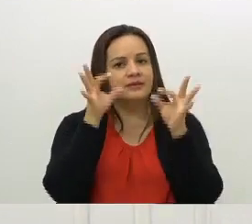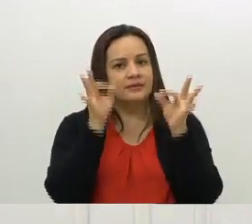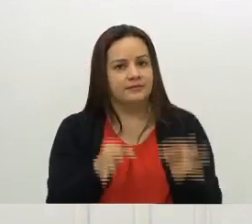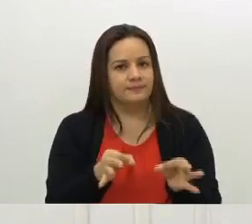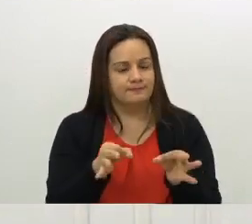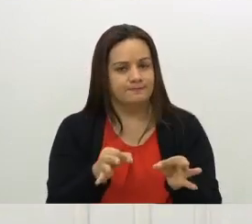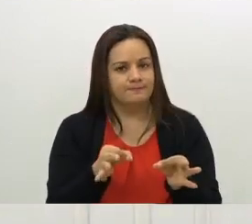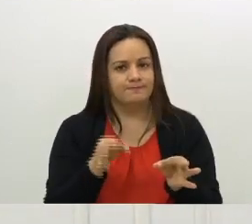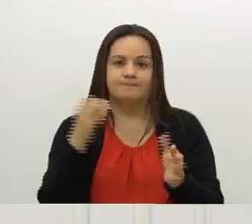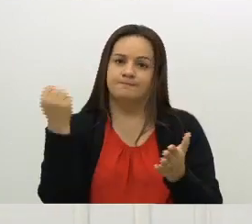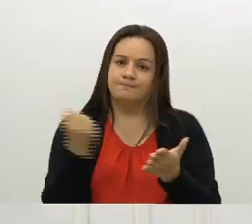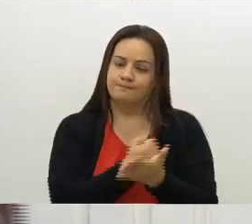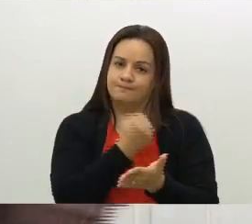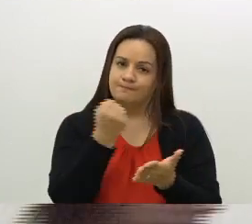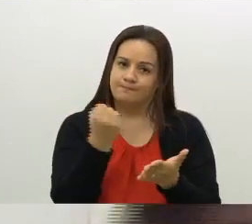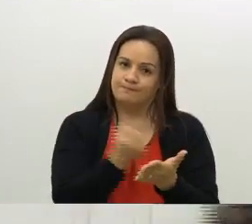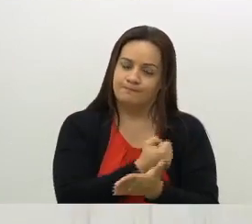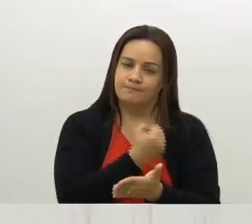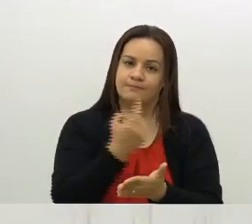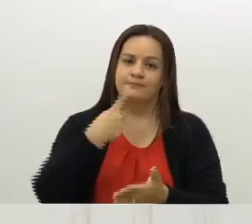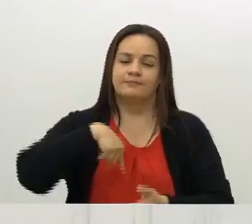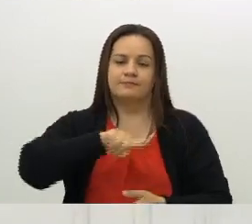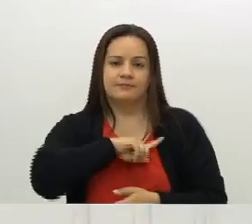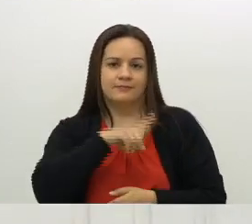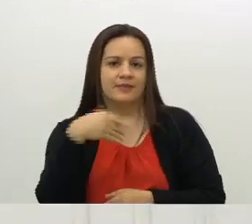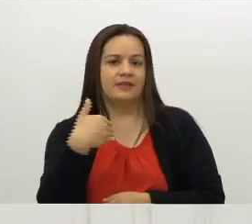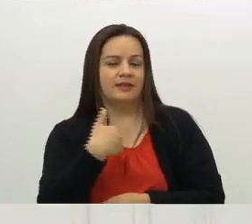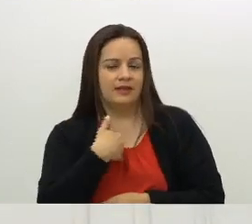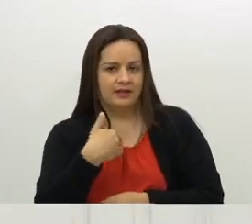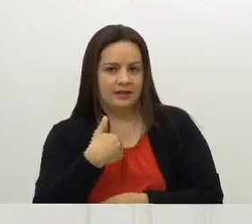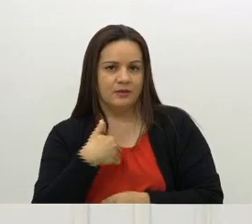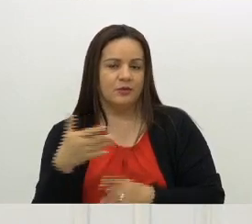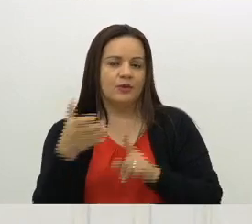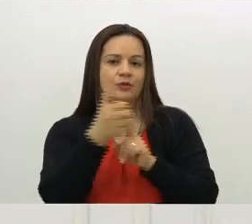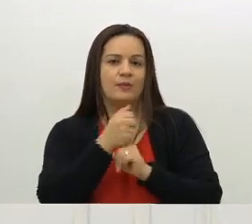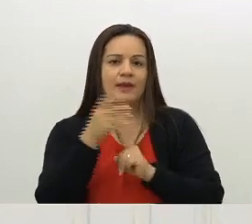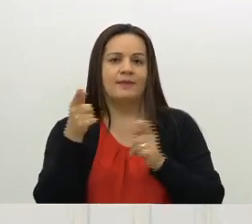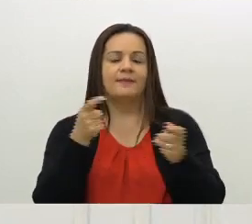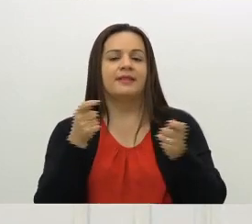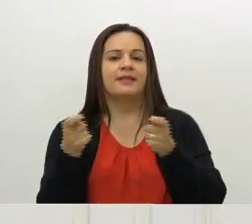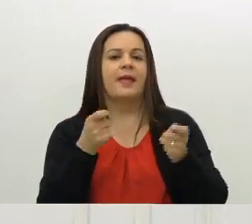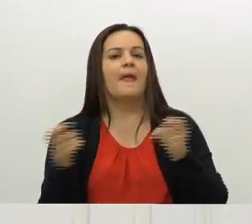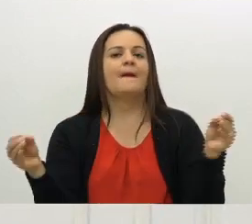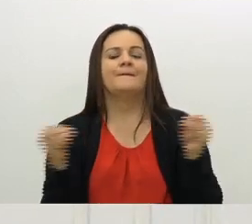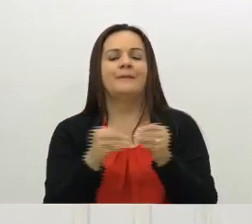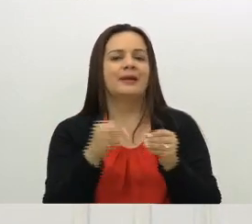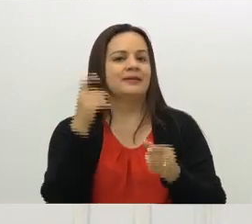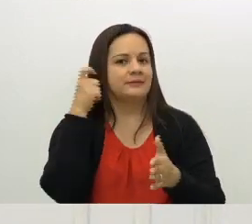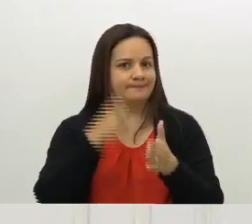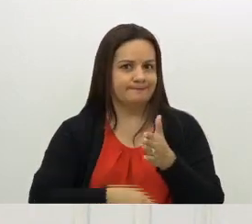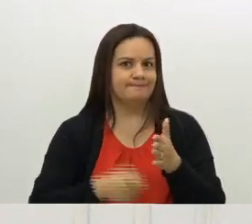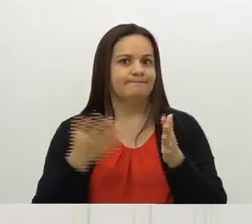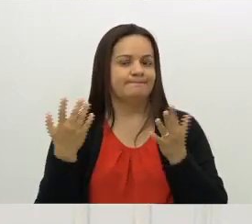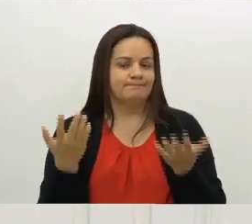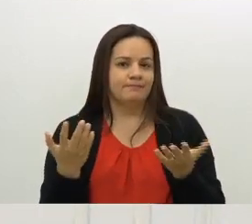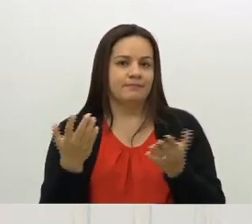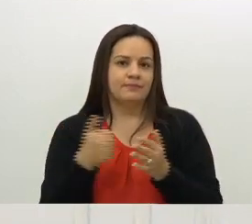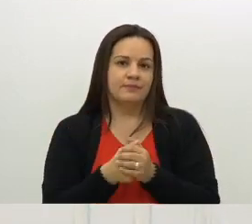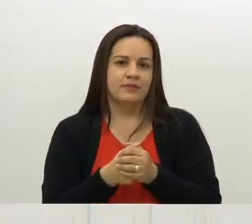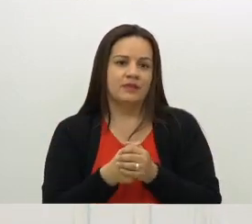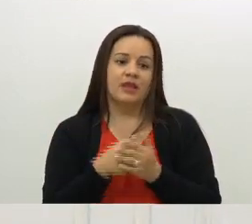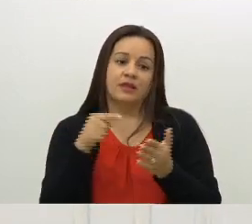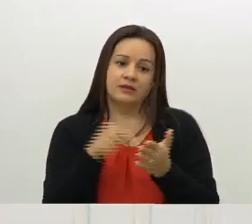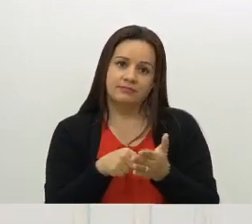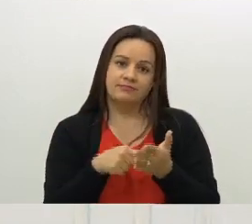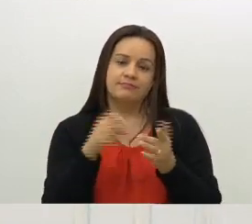y lamentablemente hemos tenido que tomar medidas mucho más drásticas en el